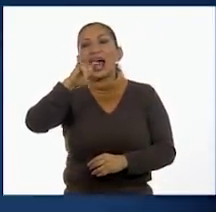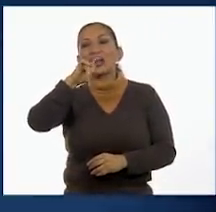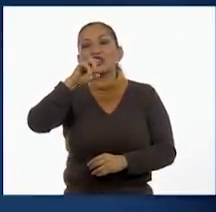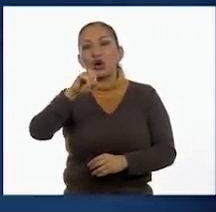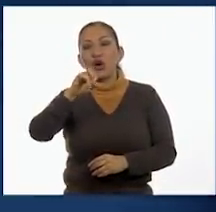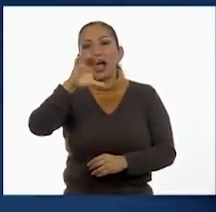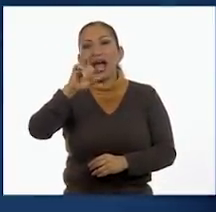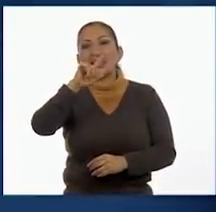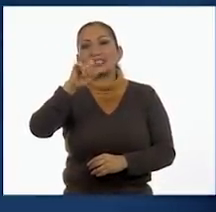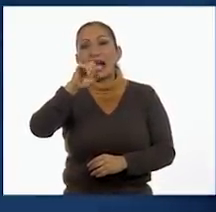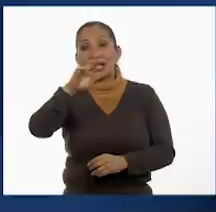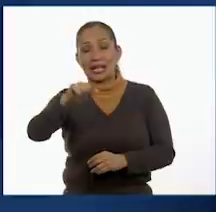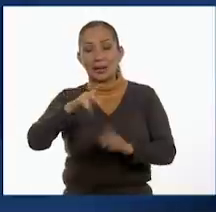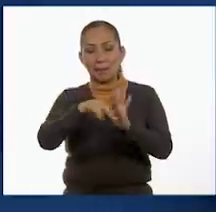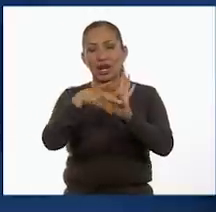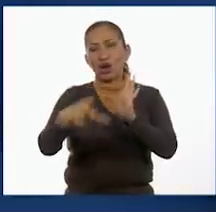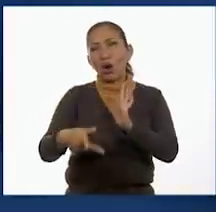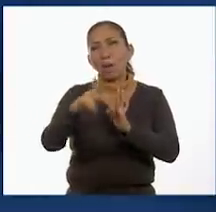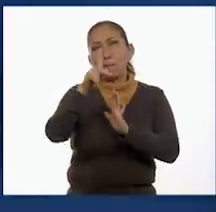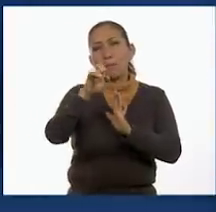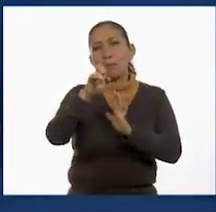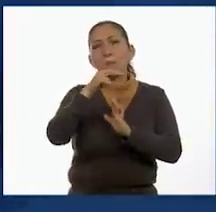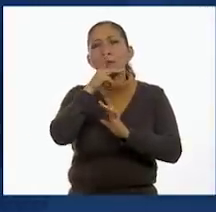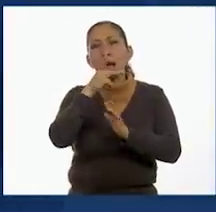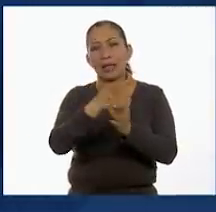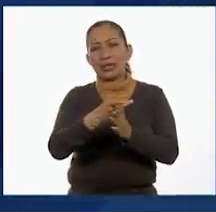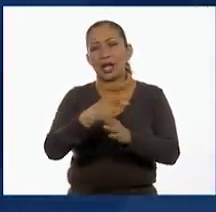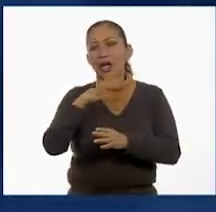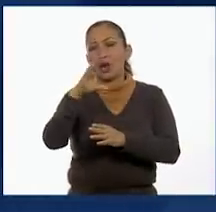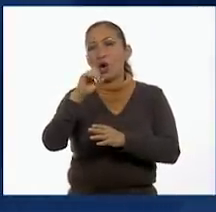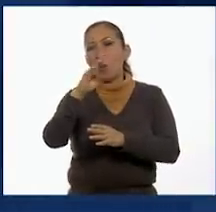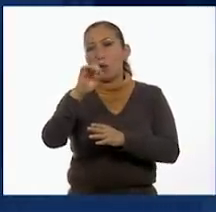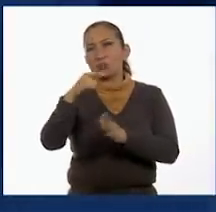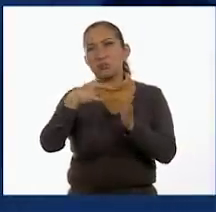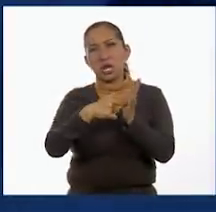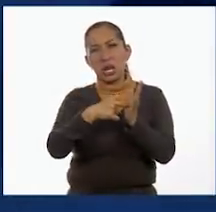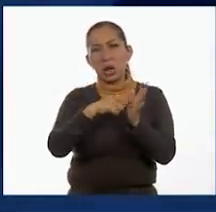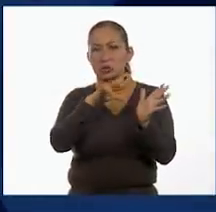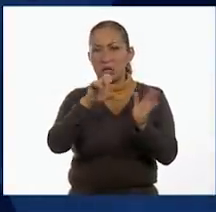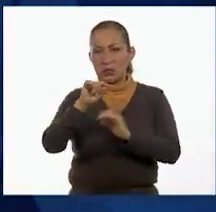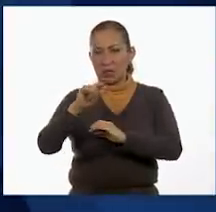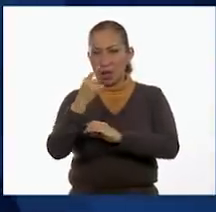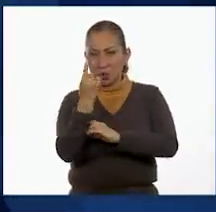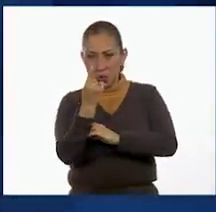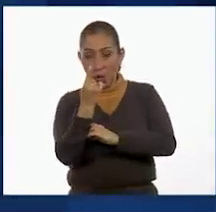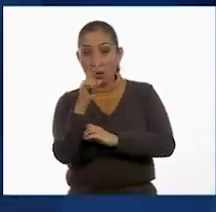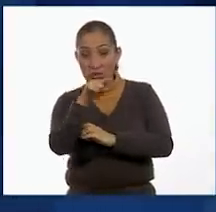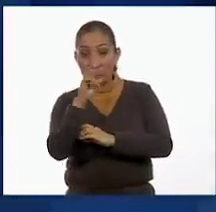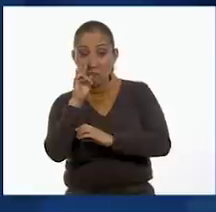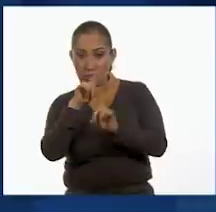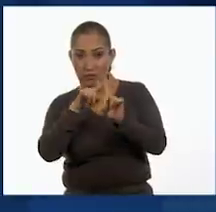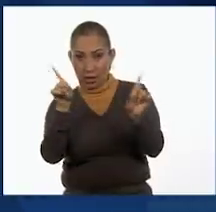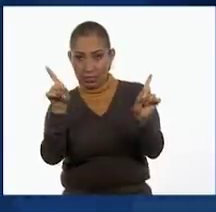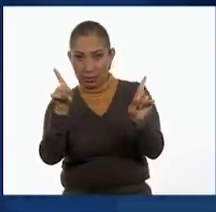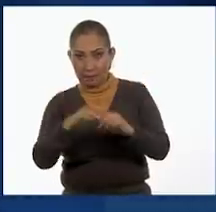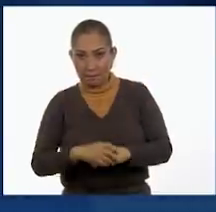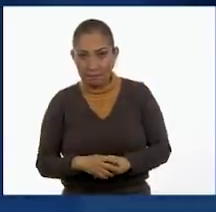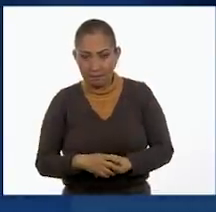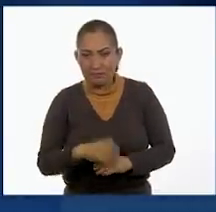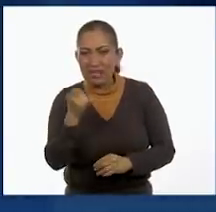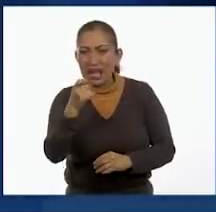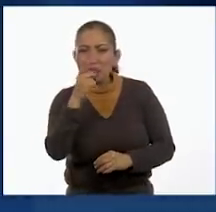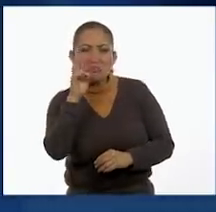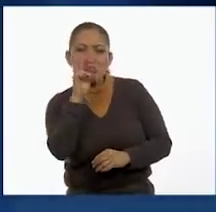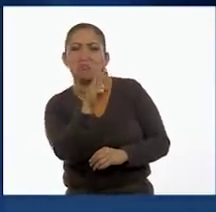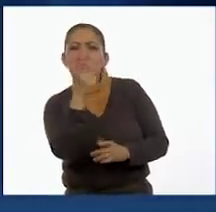El Padre Cobos por ahí de julio de 1871. Vamos a ver, este es bastante diferente. ¿Qué